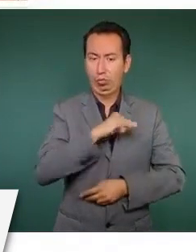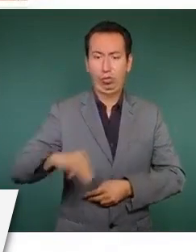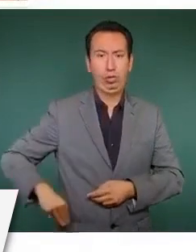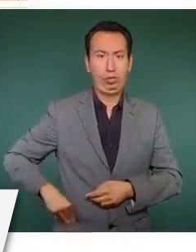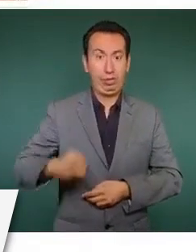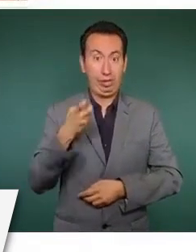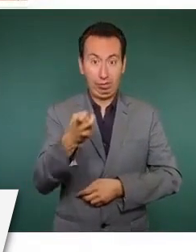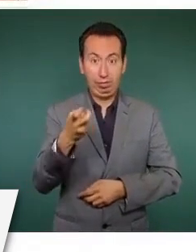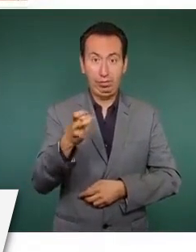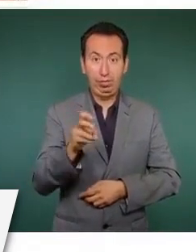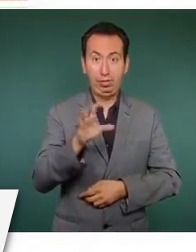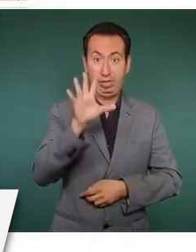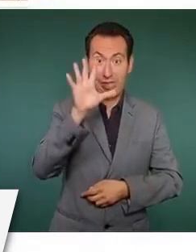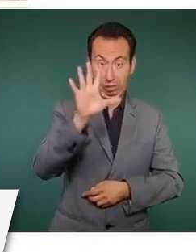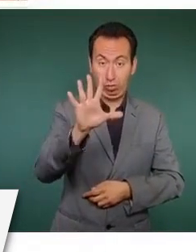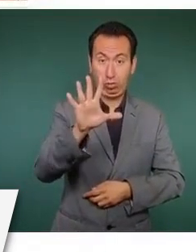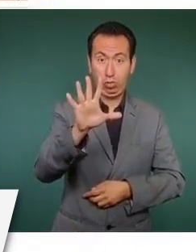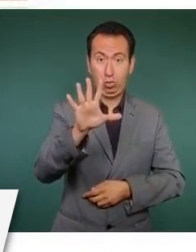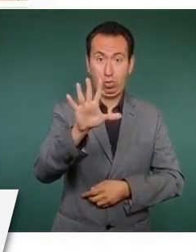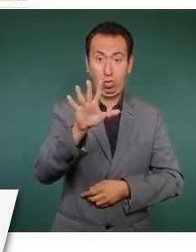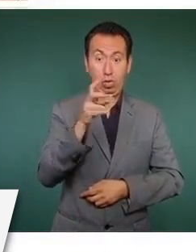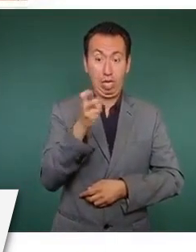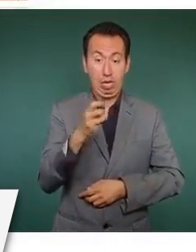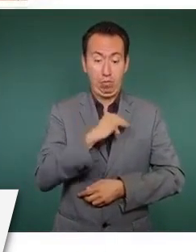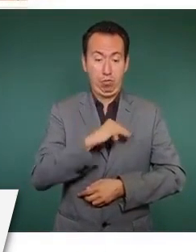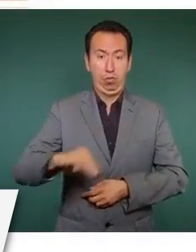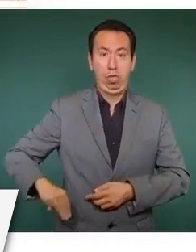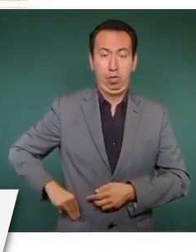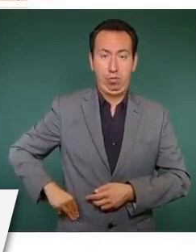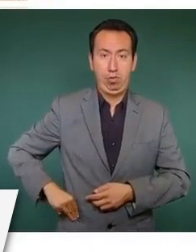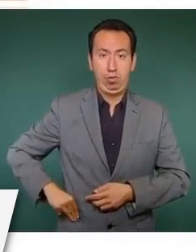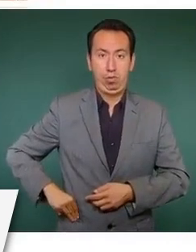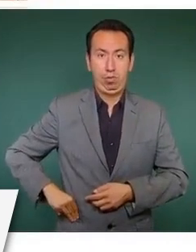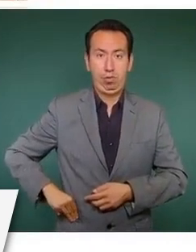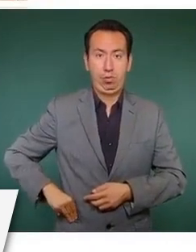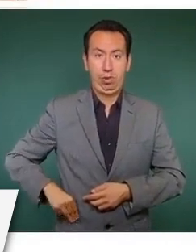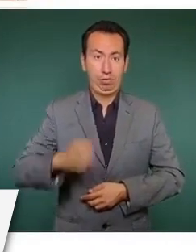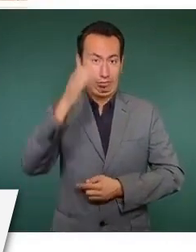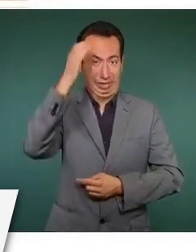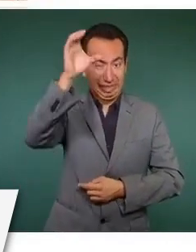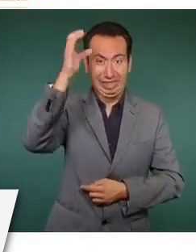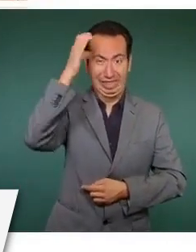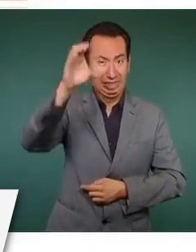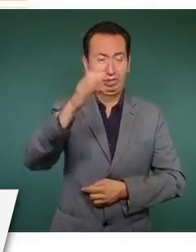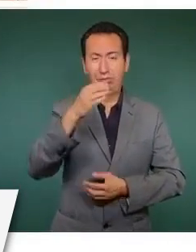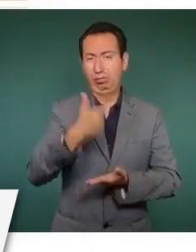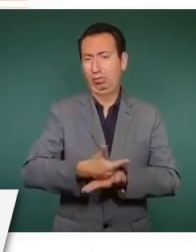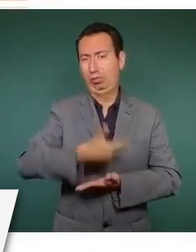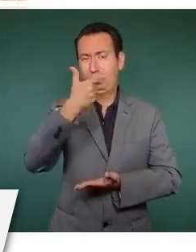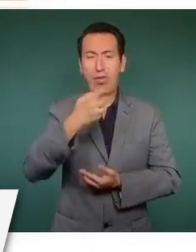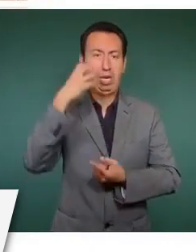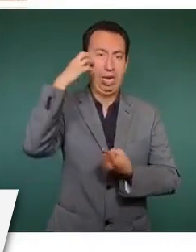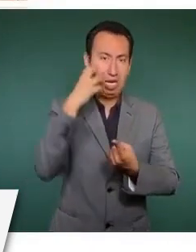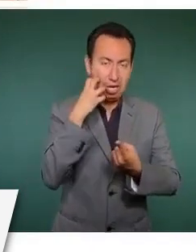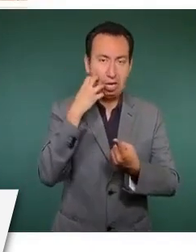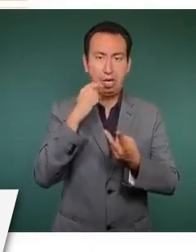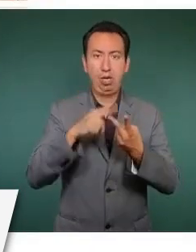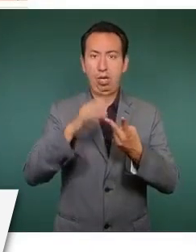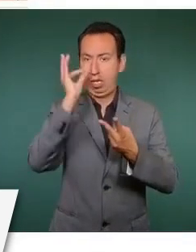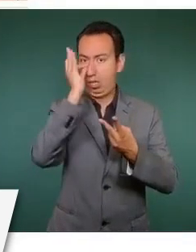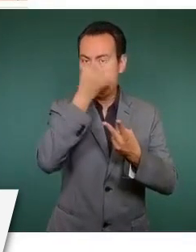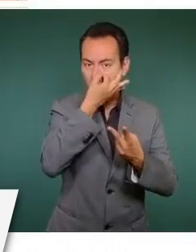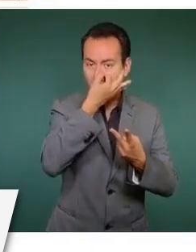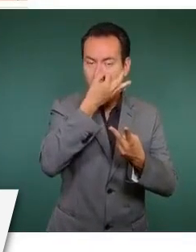de todos ellos, 5 son donde la incidencia delictiva es mayor. Tenemos a León, a